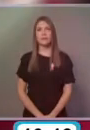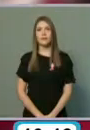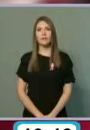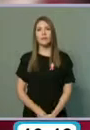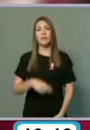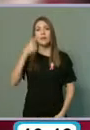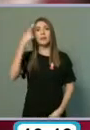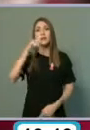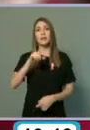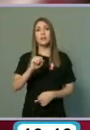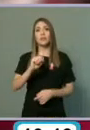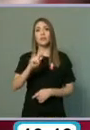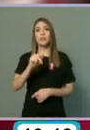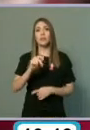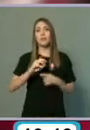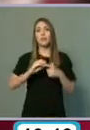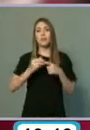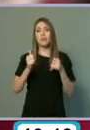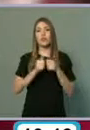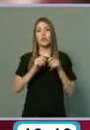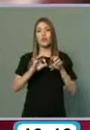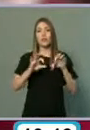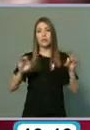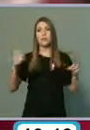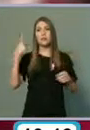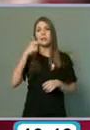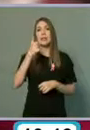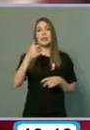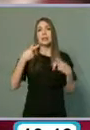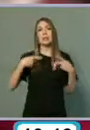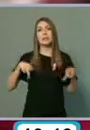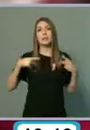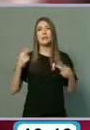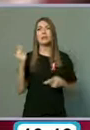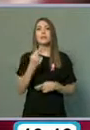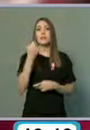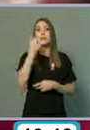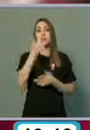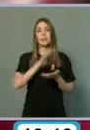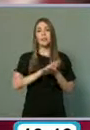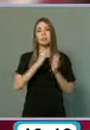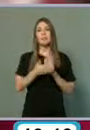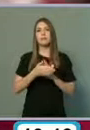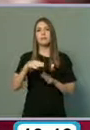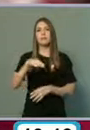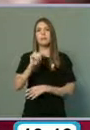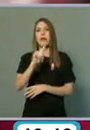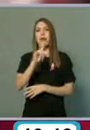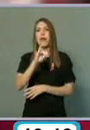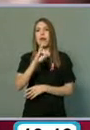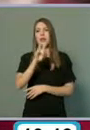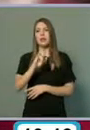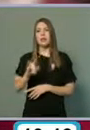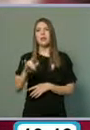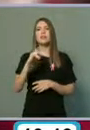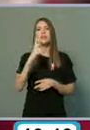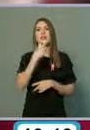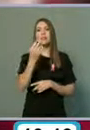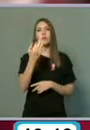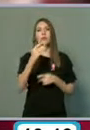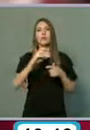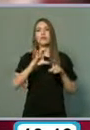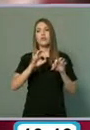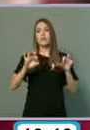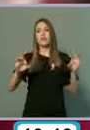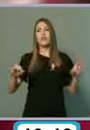Para esta sopa de frijol con chorizo para 6 personas necesitamos 6 tortillas de maíz, 250 gramos de chorizo, una